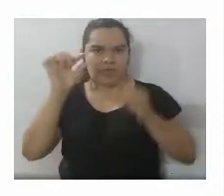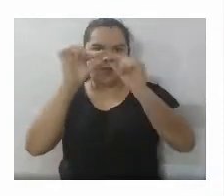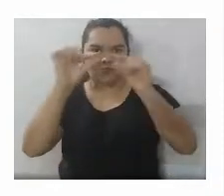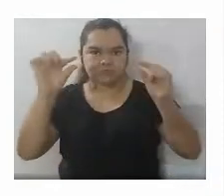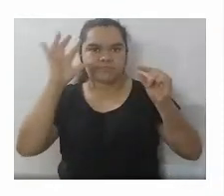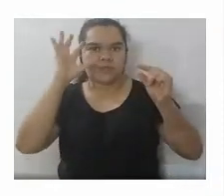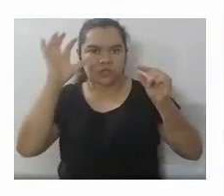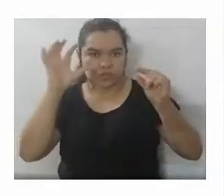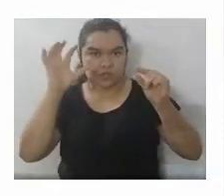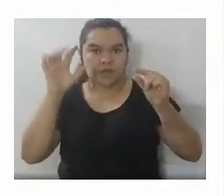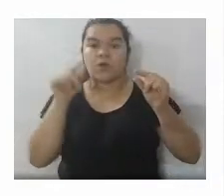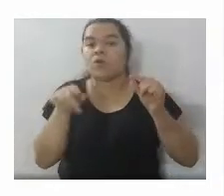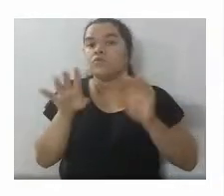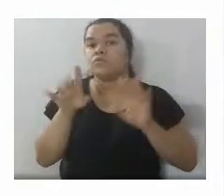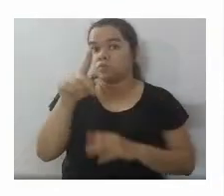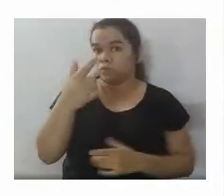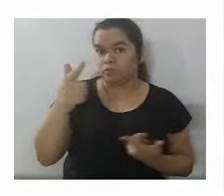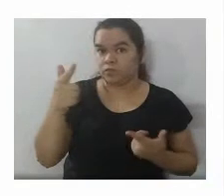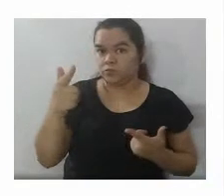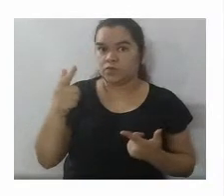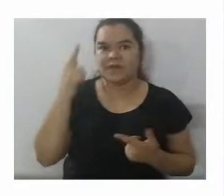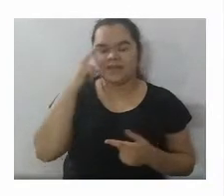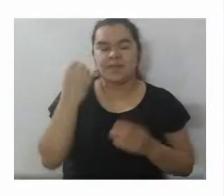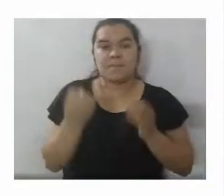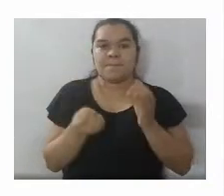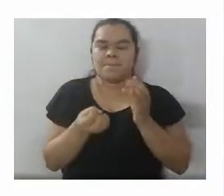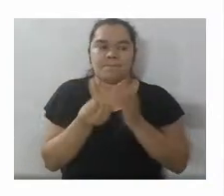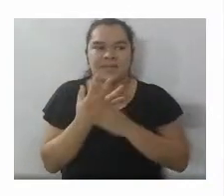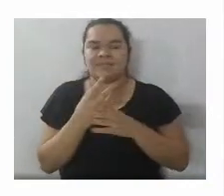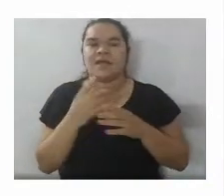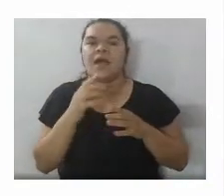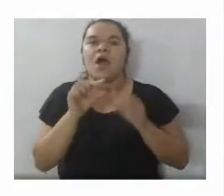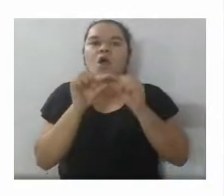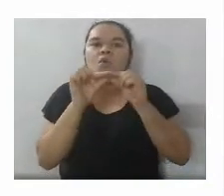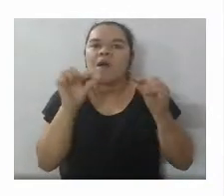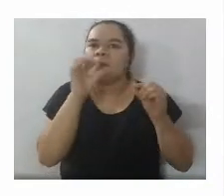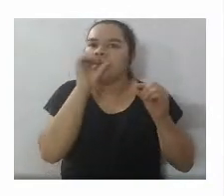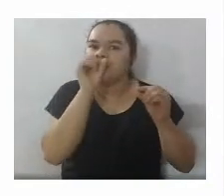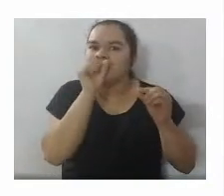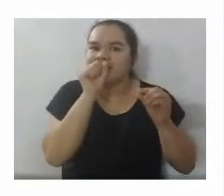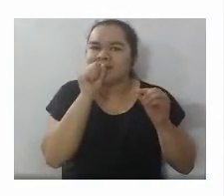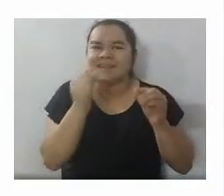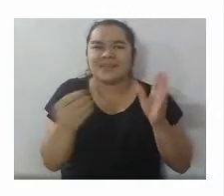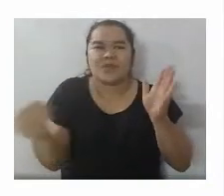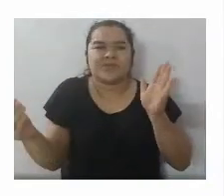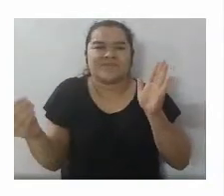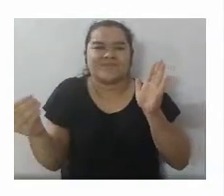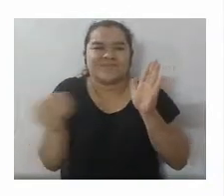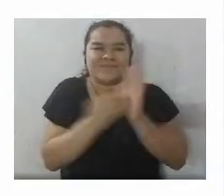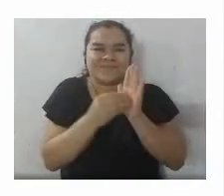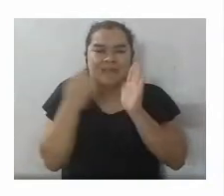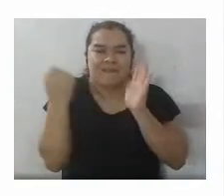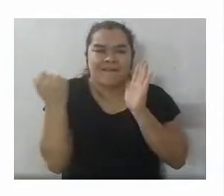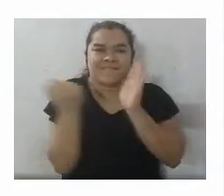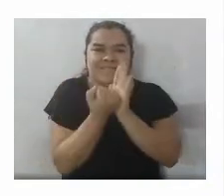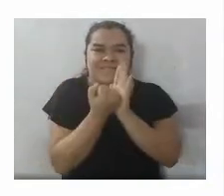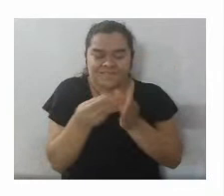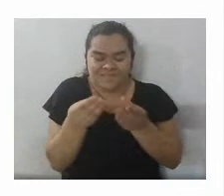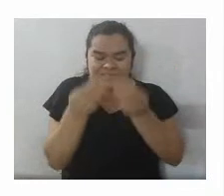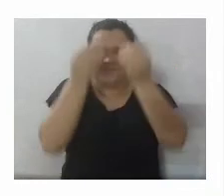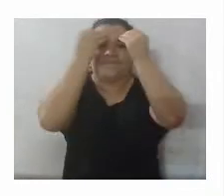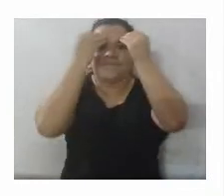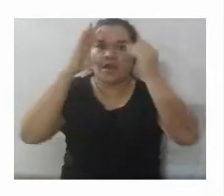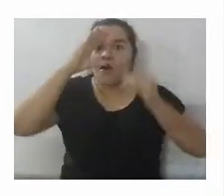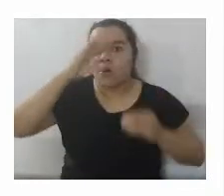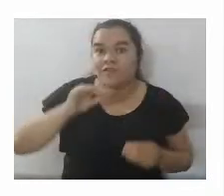su correo, si no lo tienen, generen uno, y tatúense si pueden la clave, y el usuario y todo, porque después pasa que todas las notificaciones